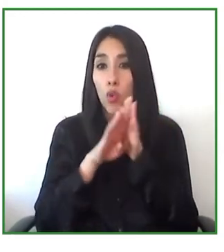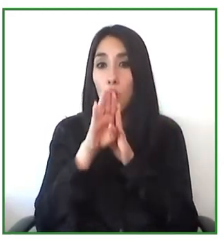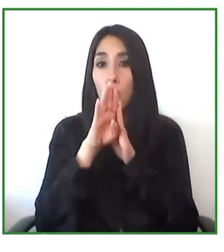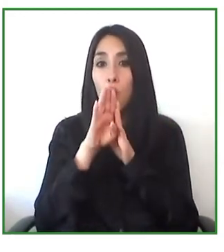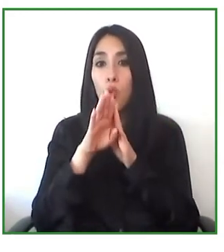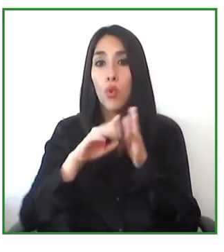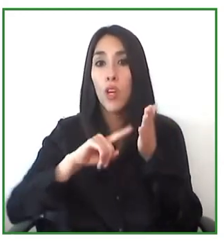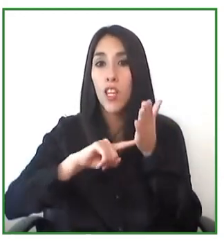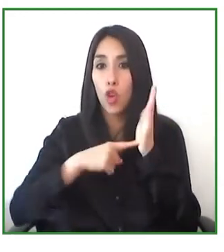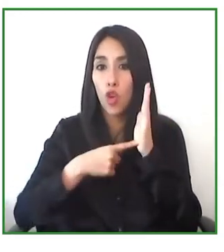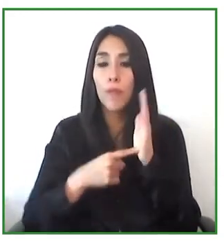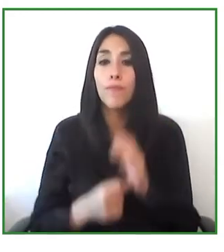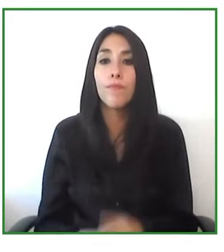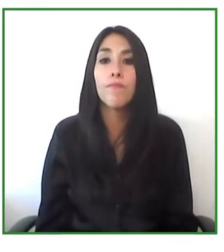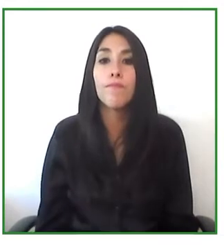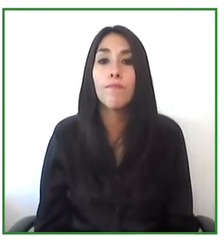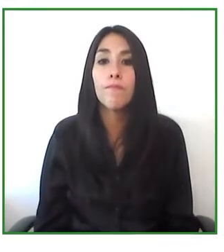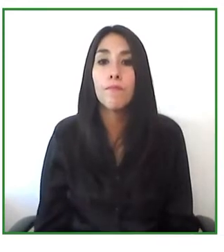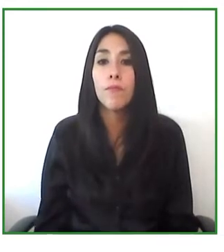Brasil